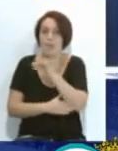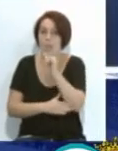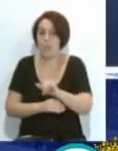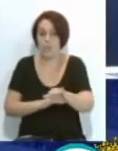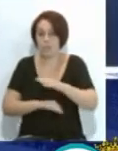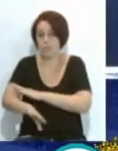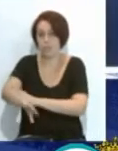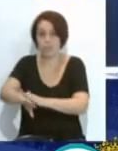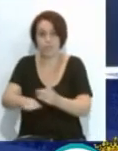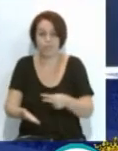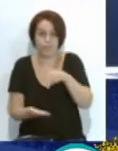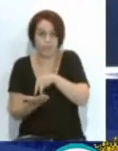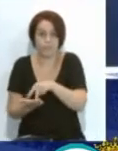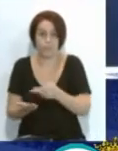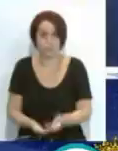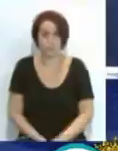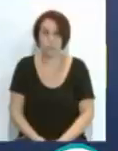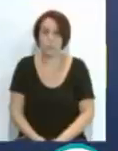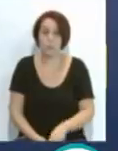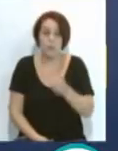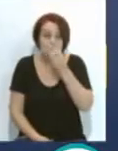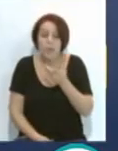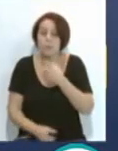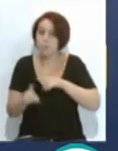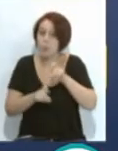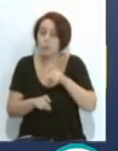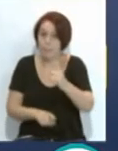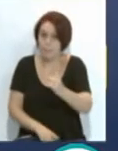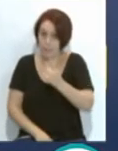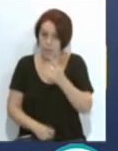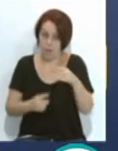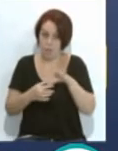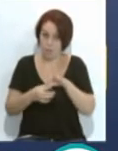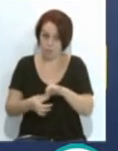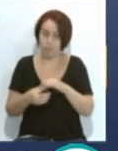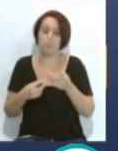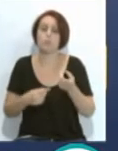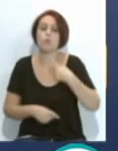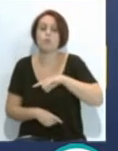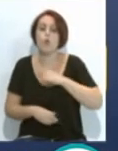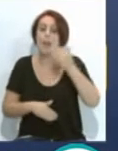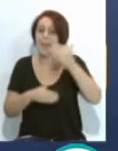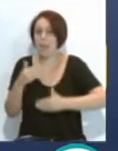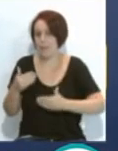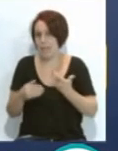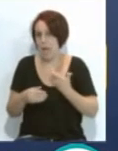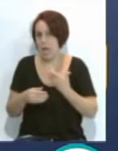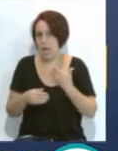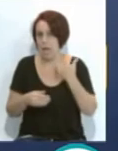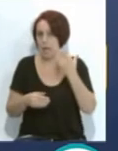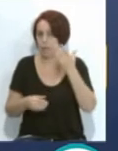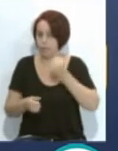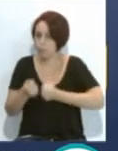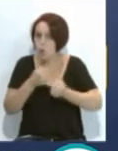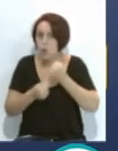Bien, con respecto a la primera pregunta, Javi, nosotros tenemos límite salarial, no hemos tenido problemas de